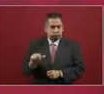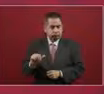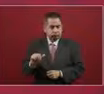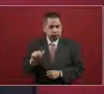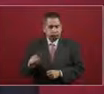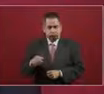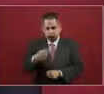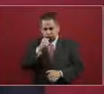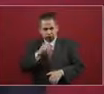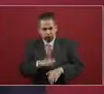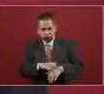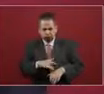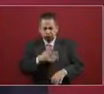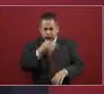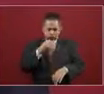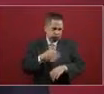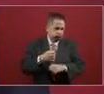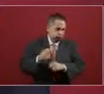asegura